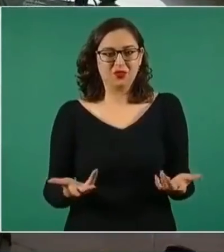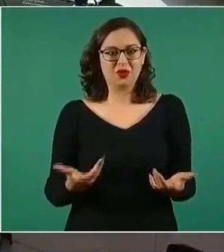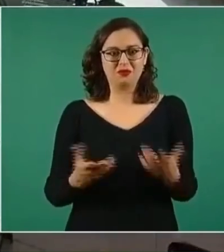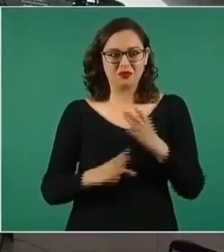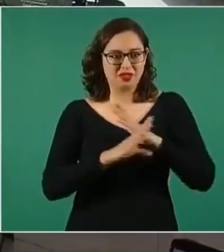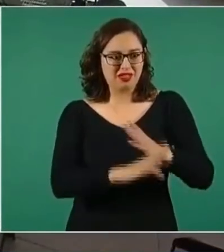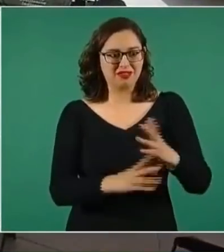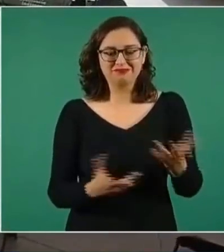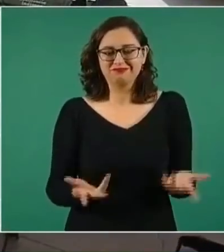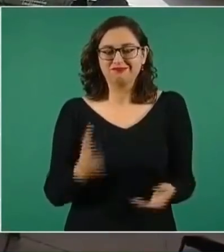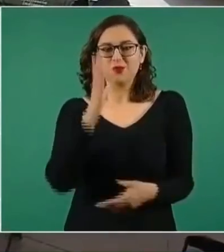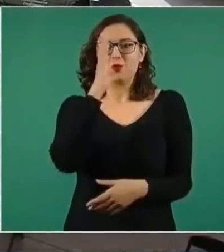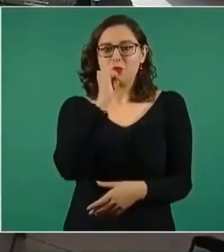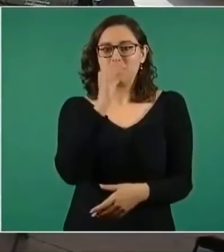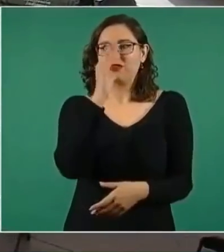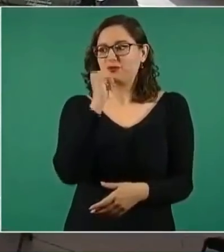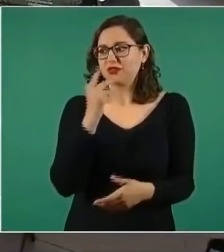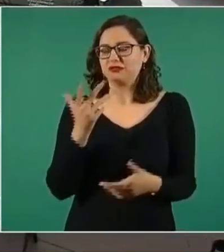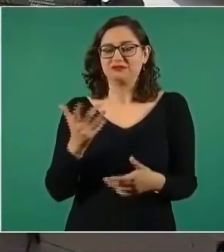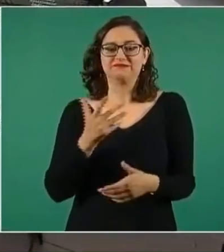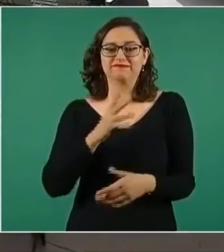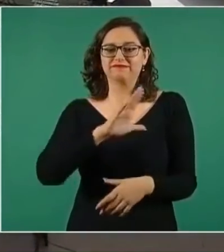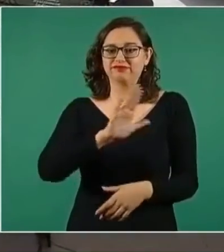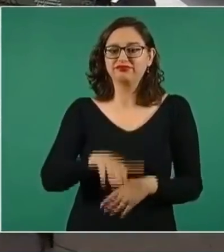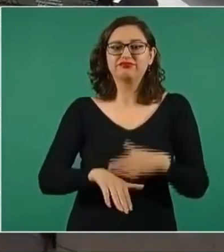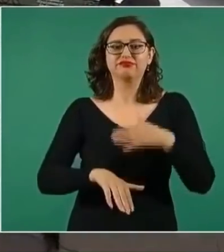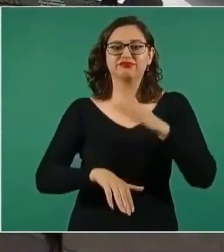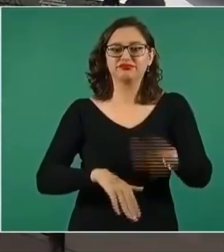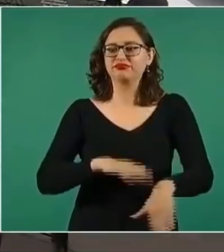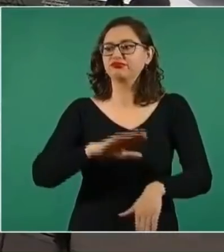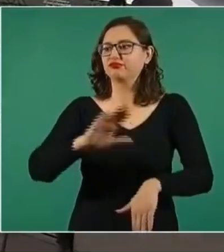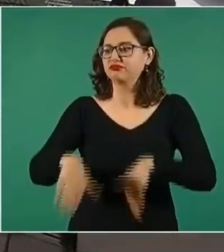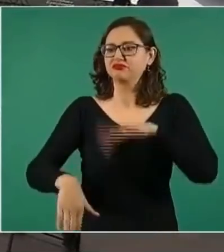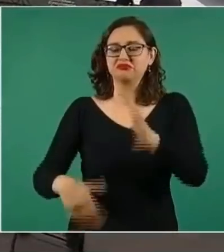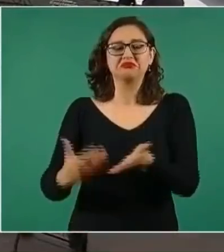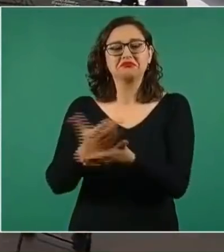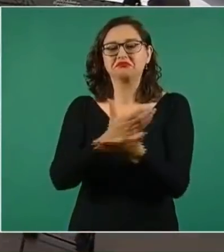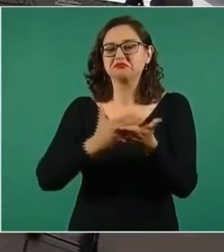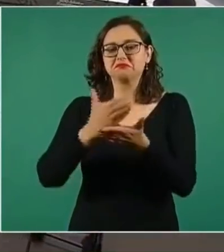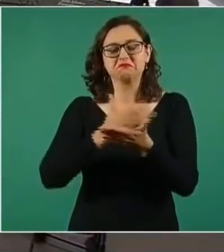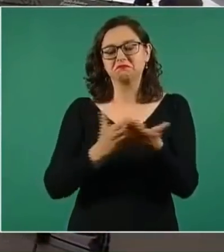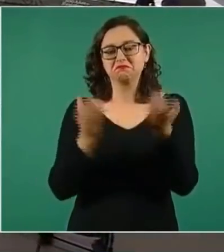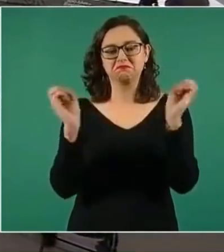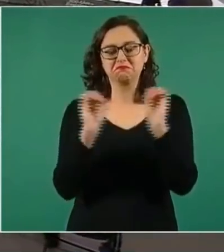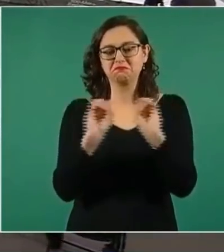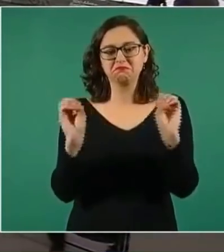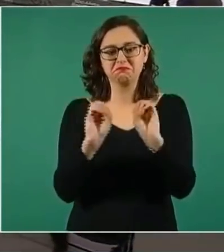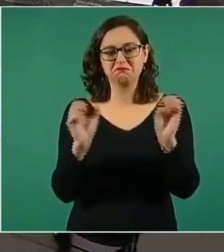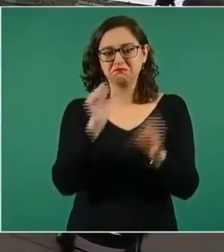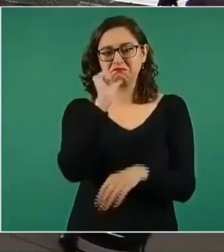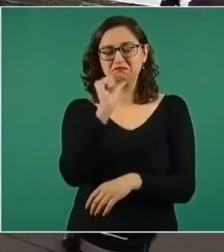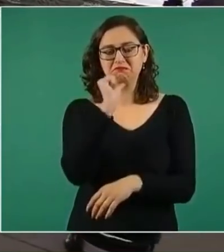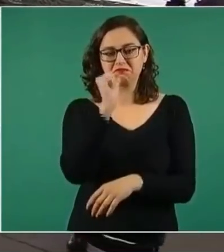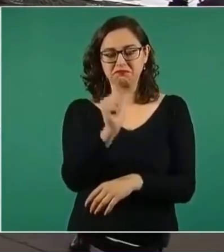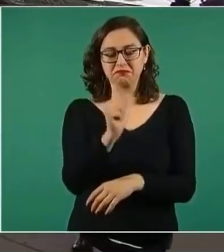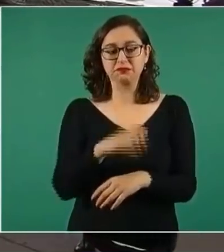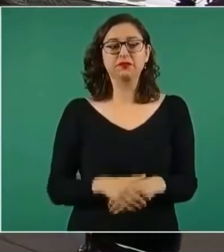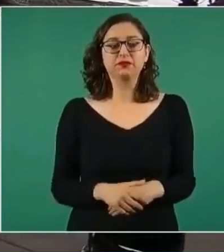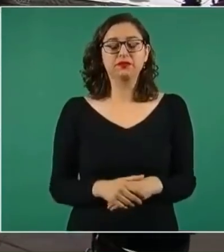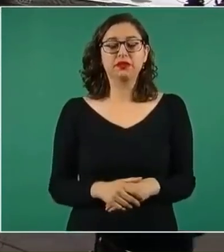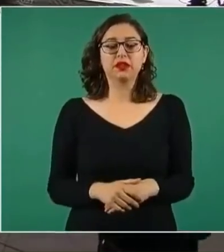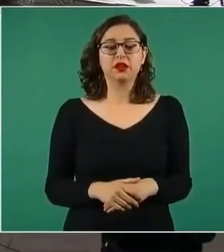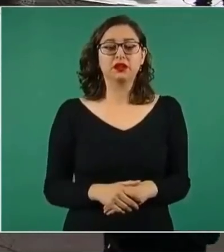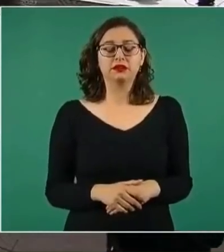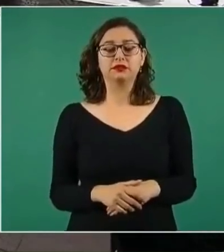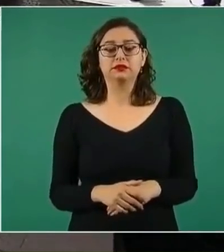y morían miles sin remedio. En el libro de Pedro Salmerón,